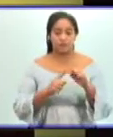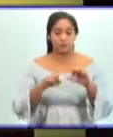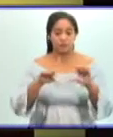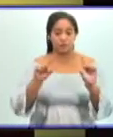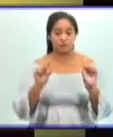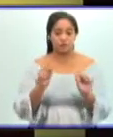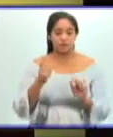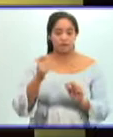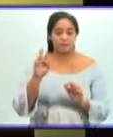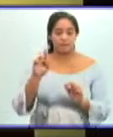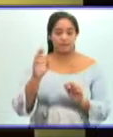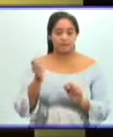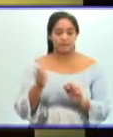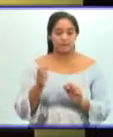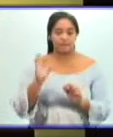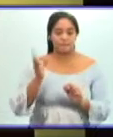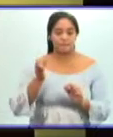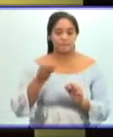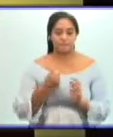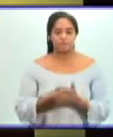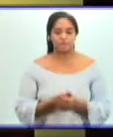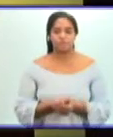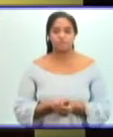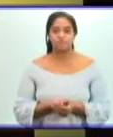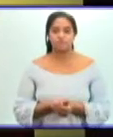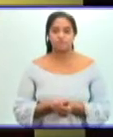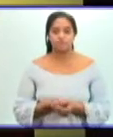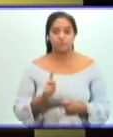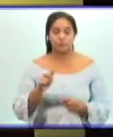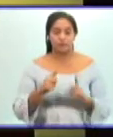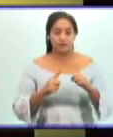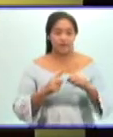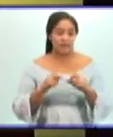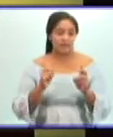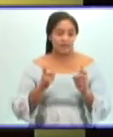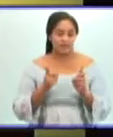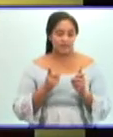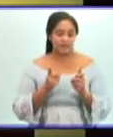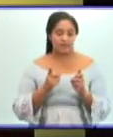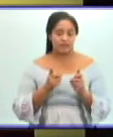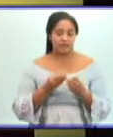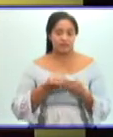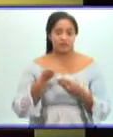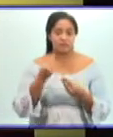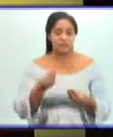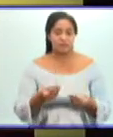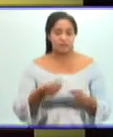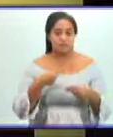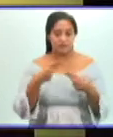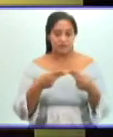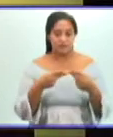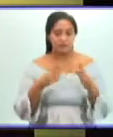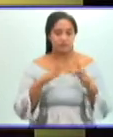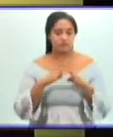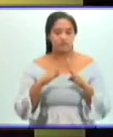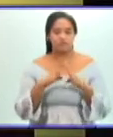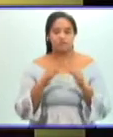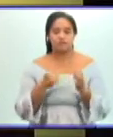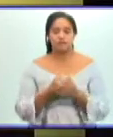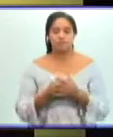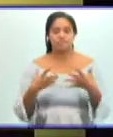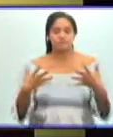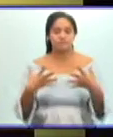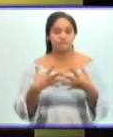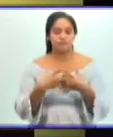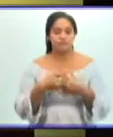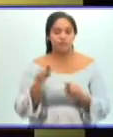las transversales. Pues precisamente la tarea que te voy a orientar para que realices en casa está relacionada